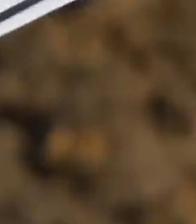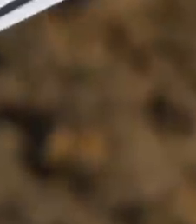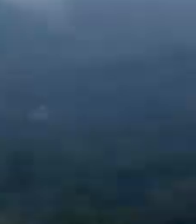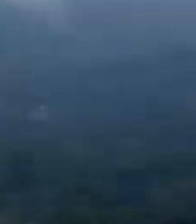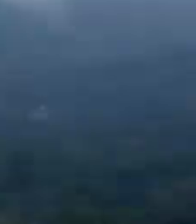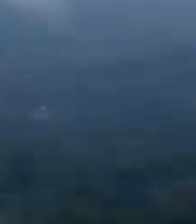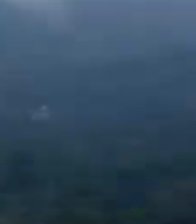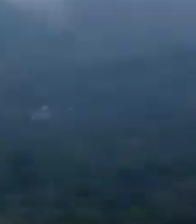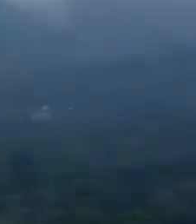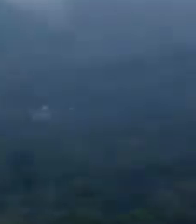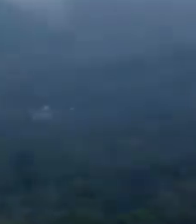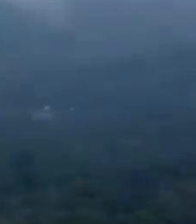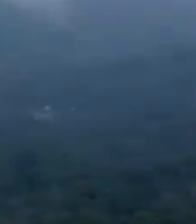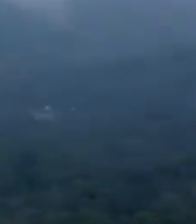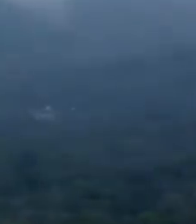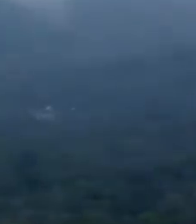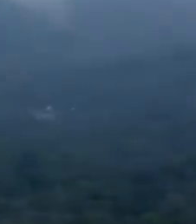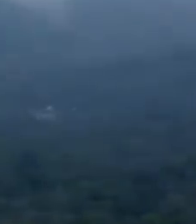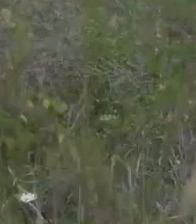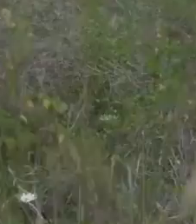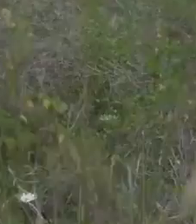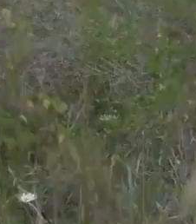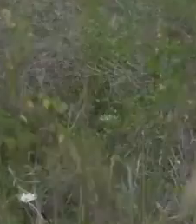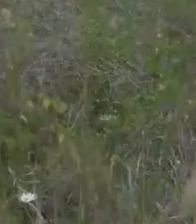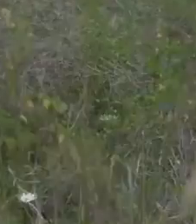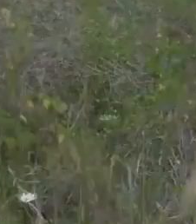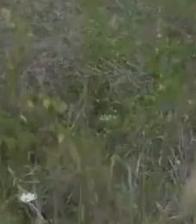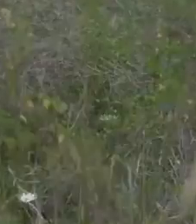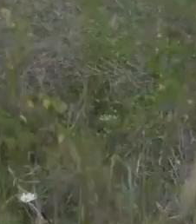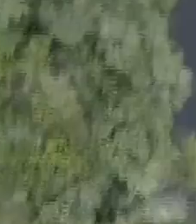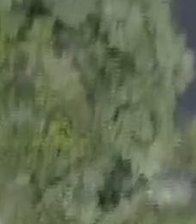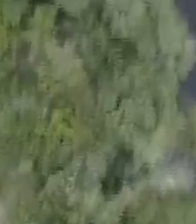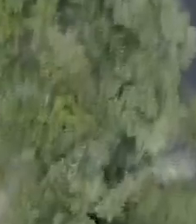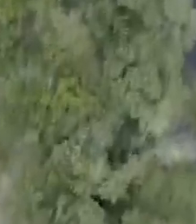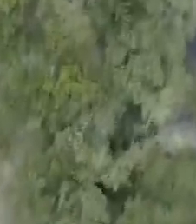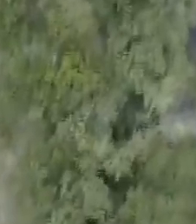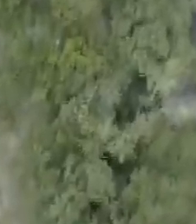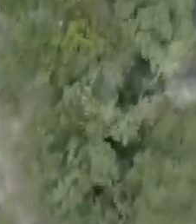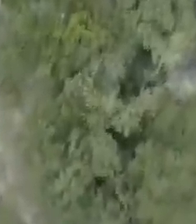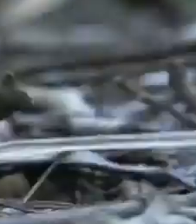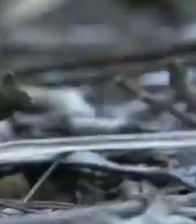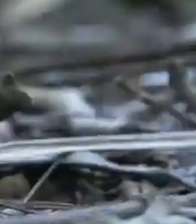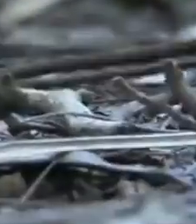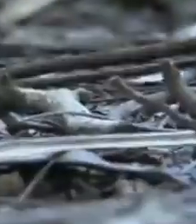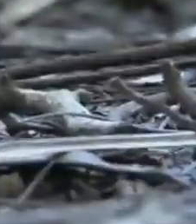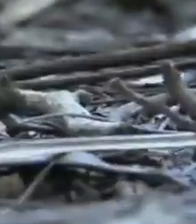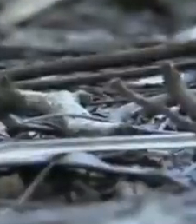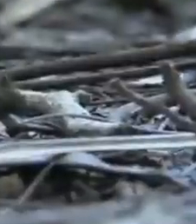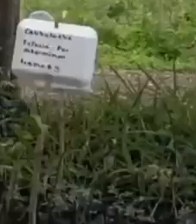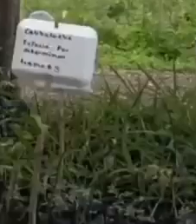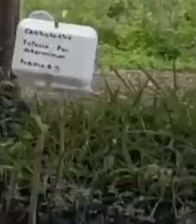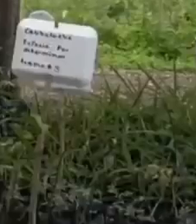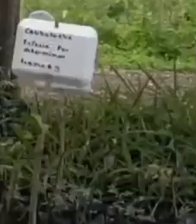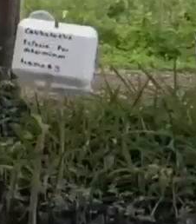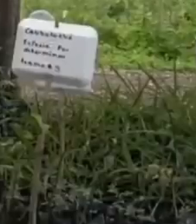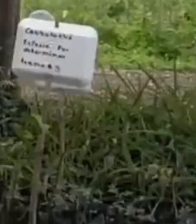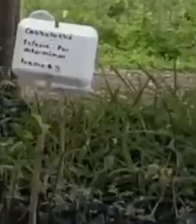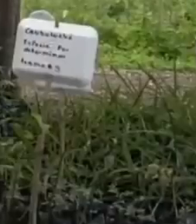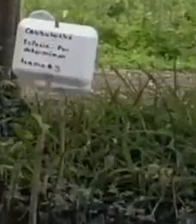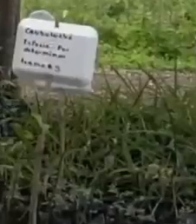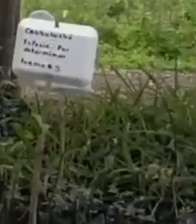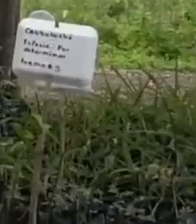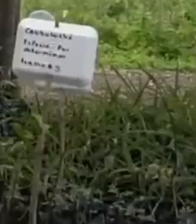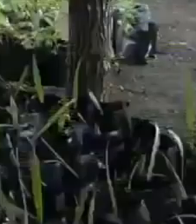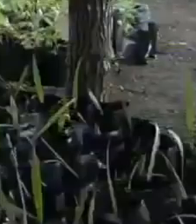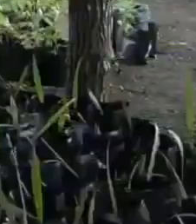arqueológicos. Ambiental. Pusimos en marcha, junto con la SEMARNAT, el programa piloto de ordenamiento participativo y gestión